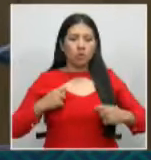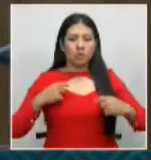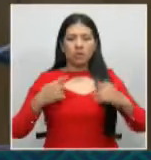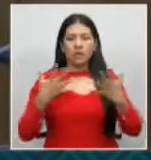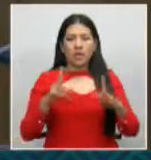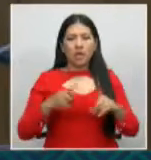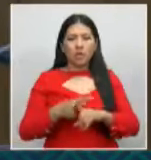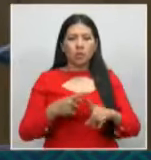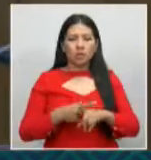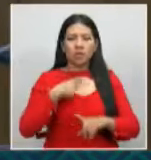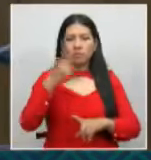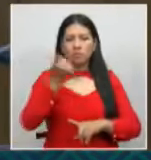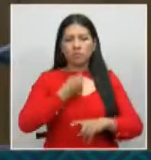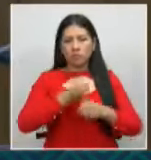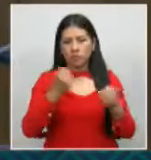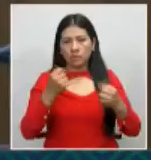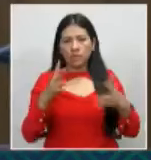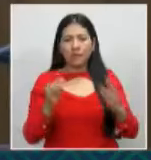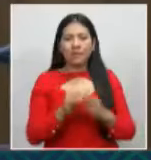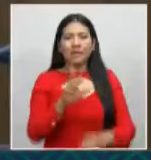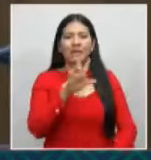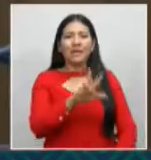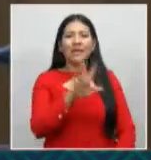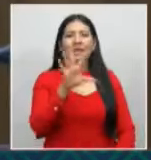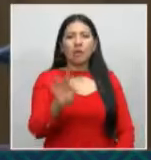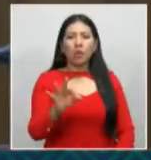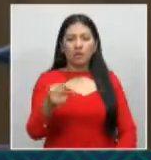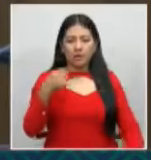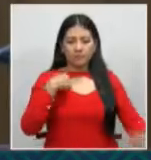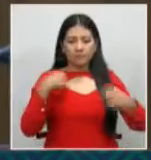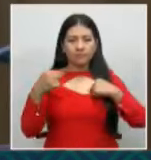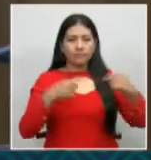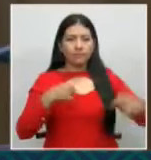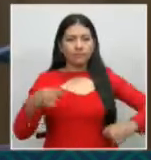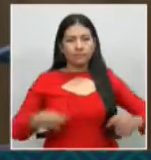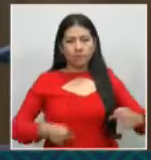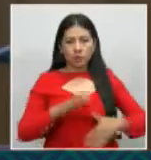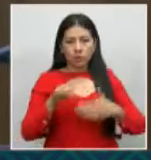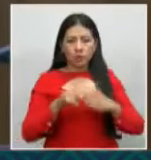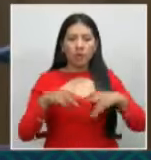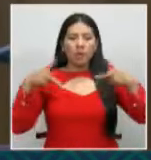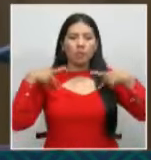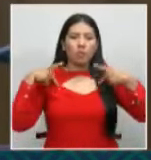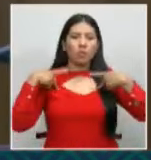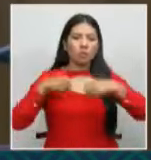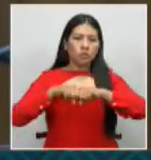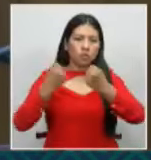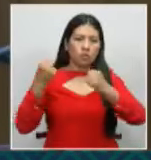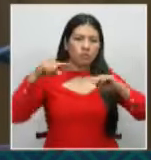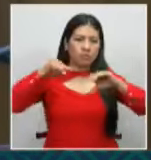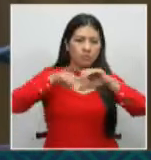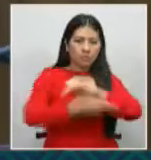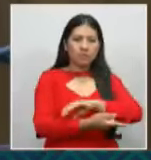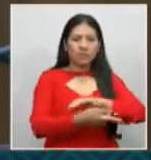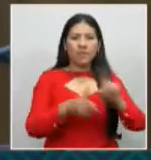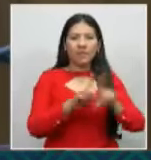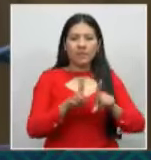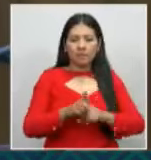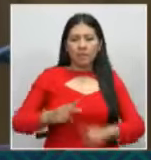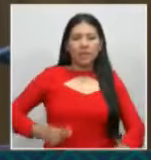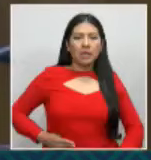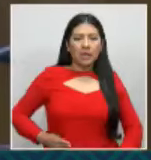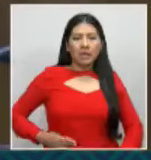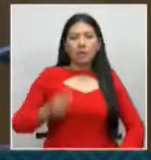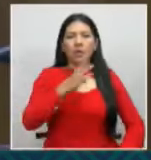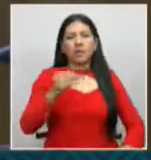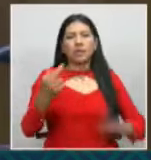arma punzocortante, 39 orificios de ingreso, laceración pulmonar, hepática y así también el riñón.